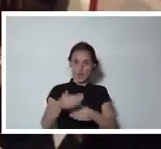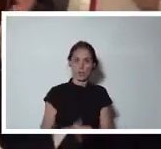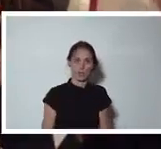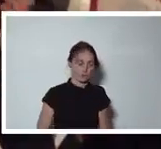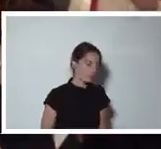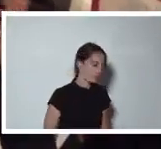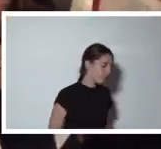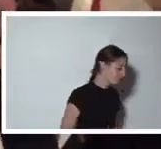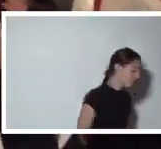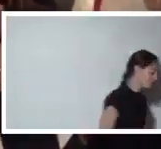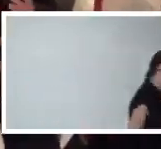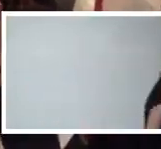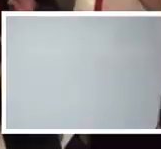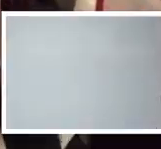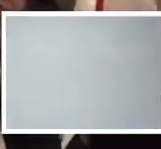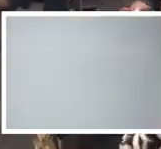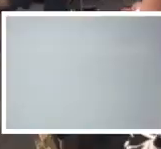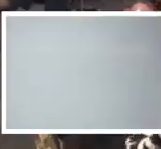conquistar